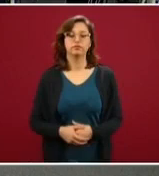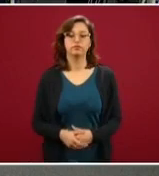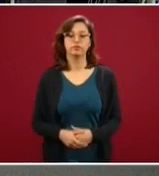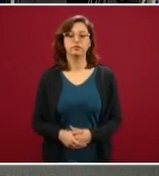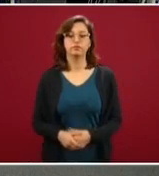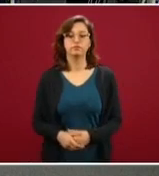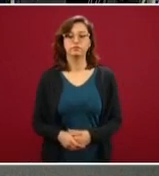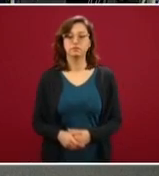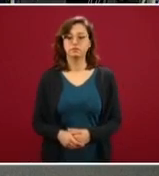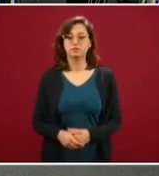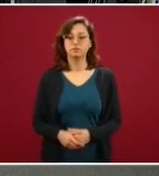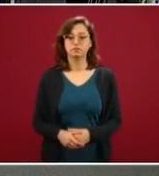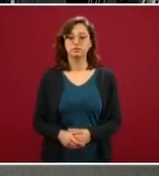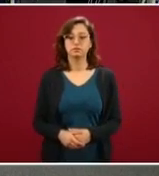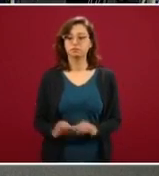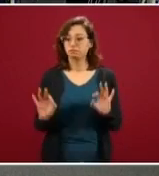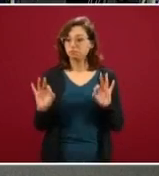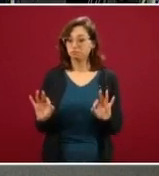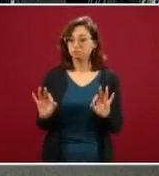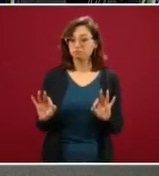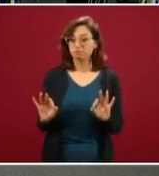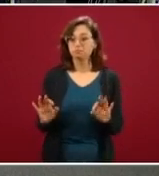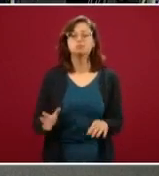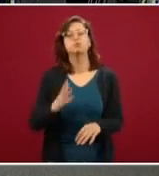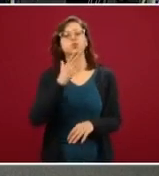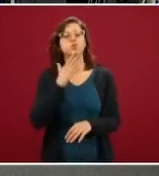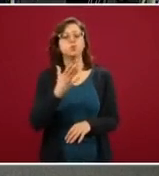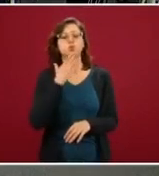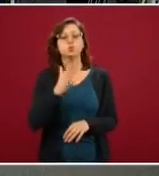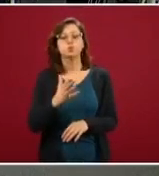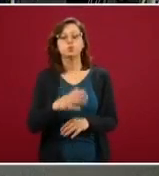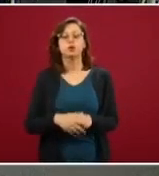Eso es, ¿verdad? Muy bien, pues esto